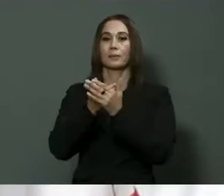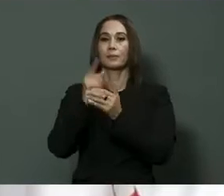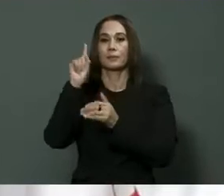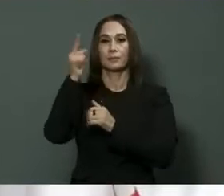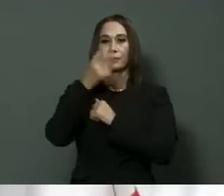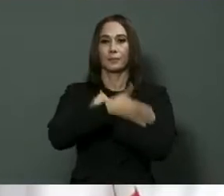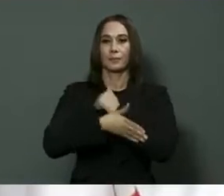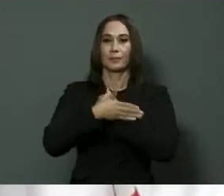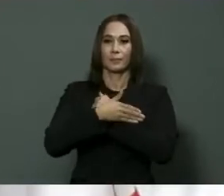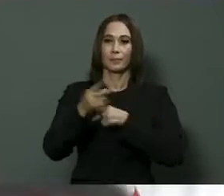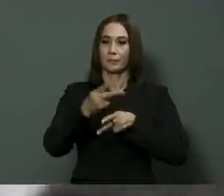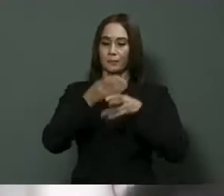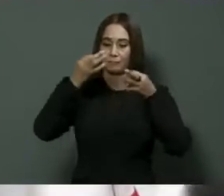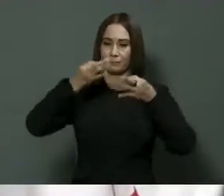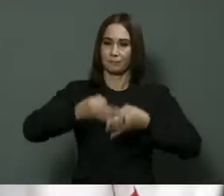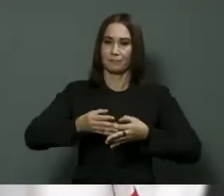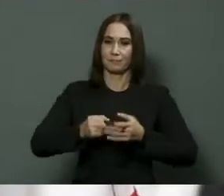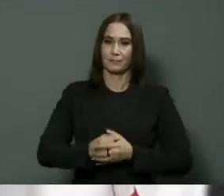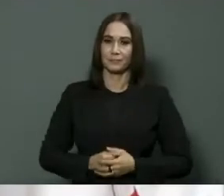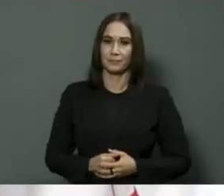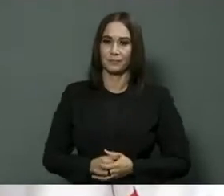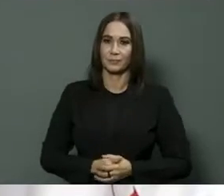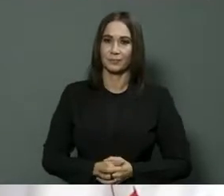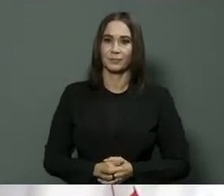un país seguro.